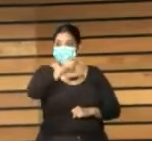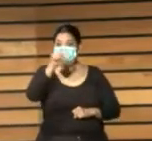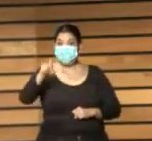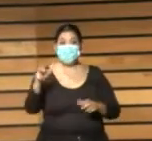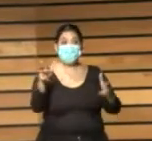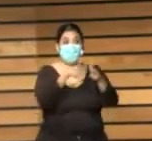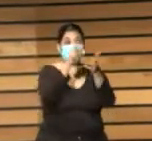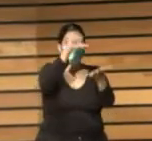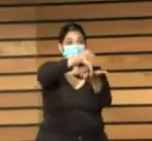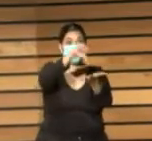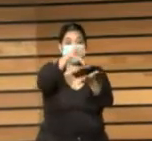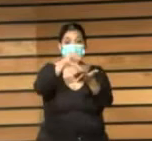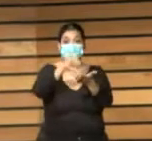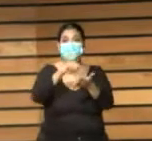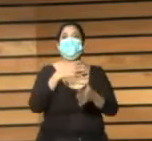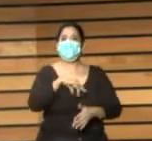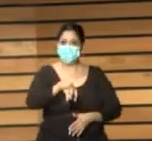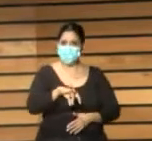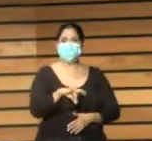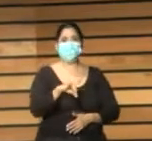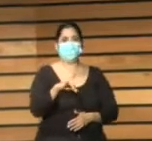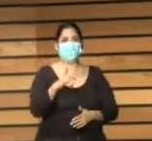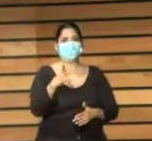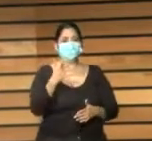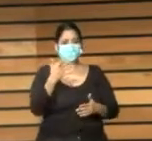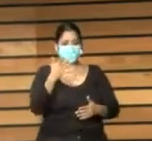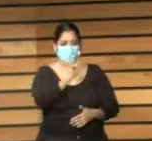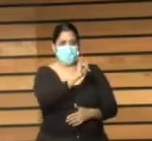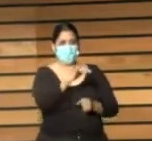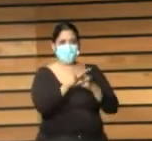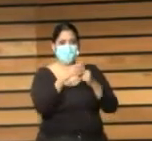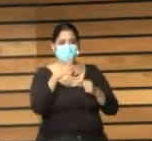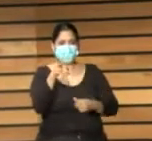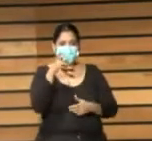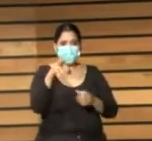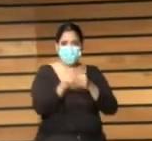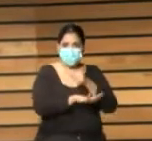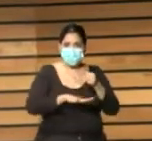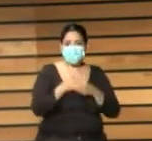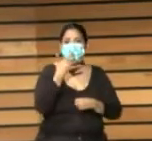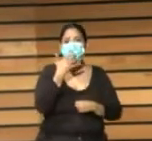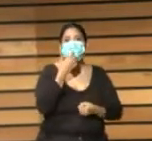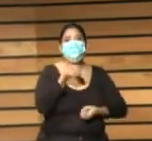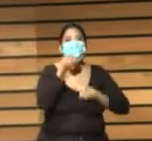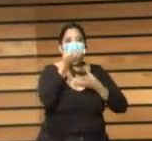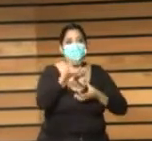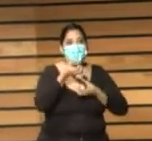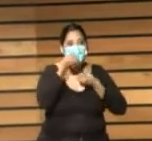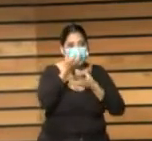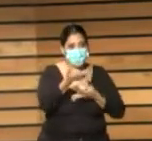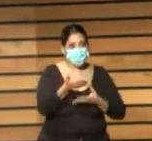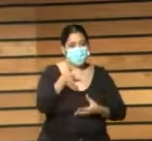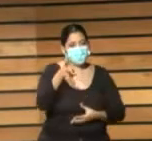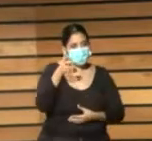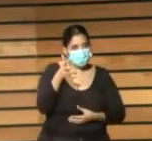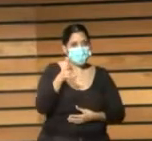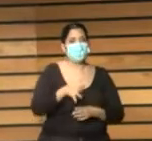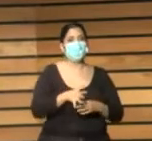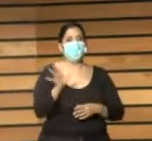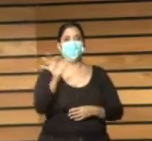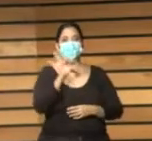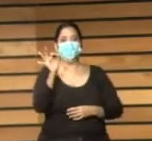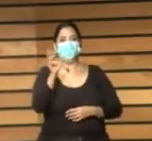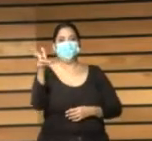ciudadanos en nuestro país ejerzan los mismos. Estoy hablando de derechos como el derecho a la información, como el derecho a